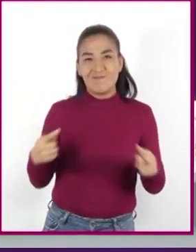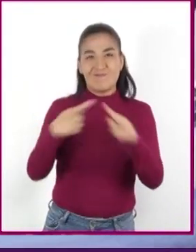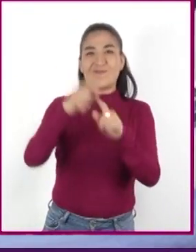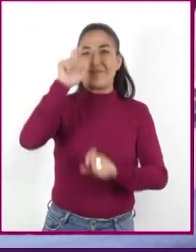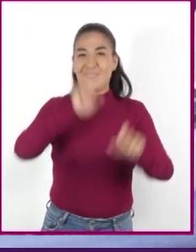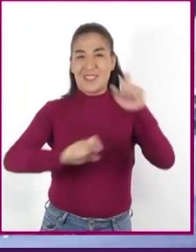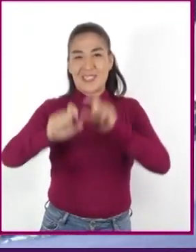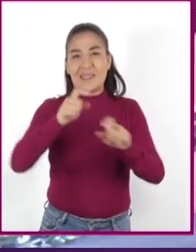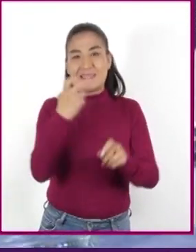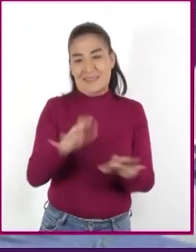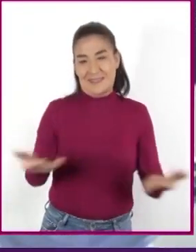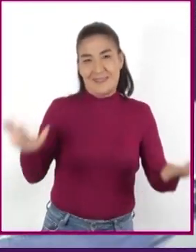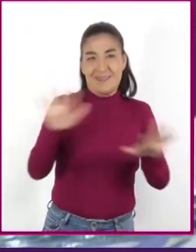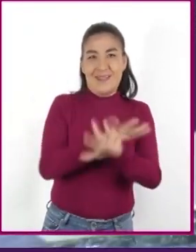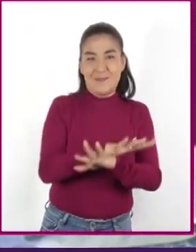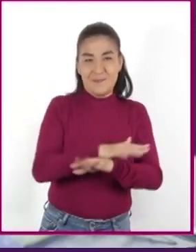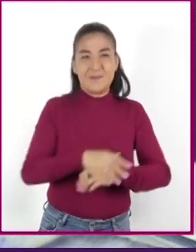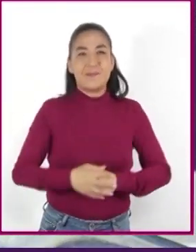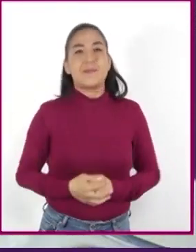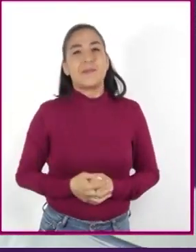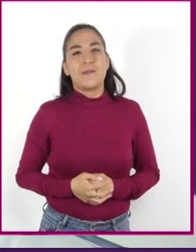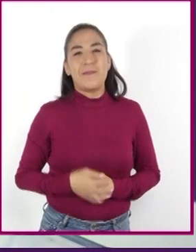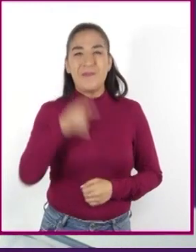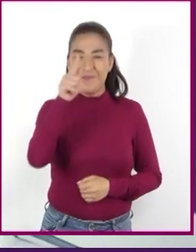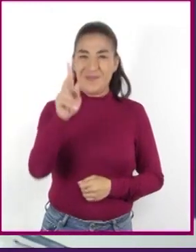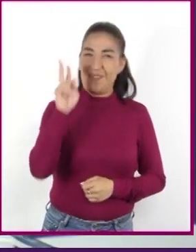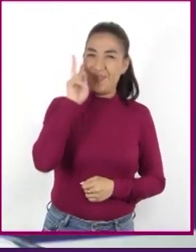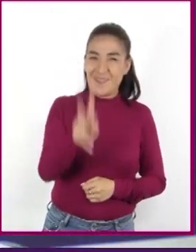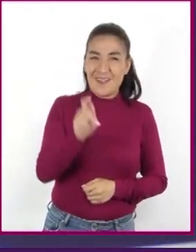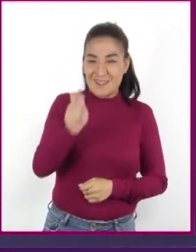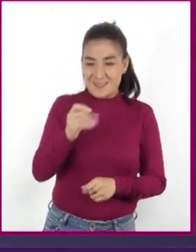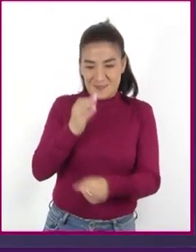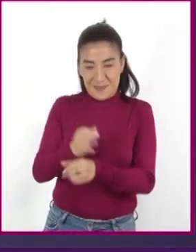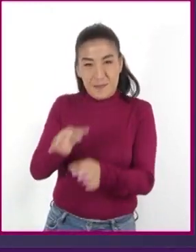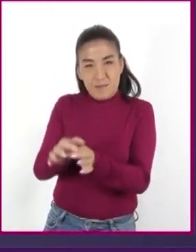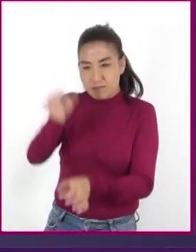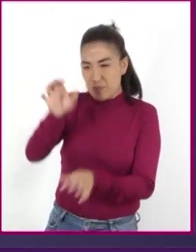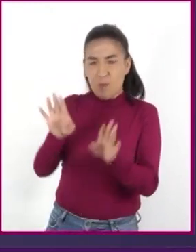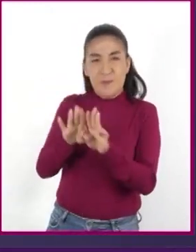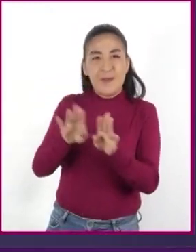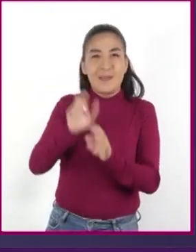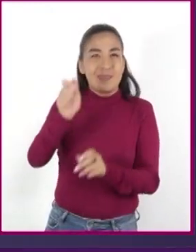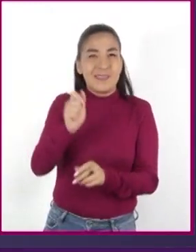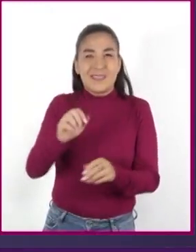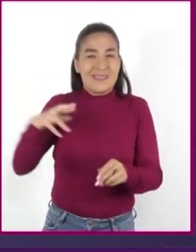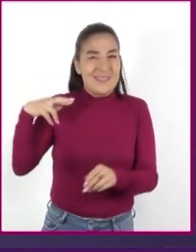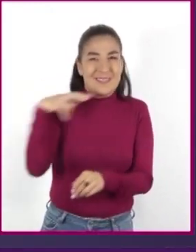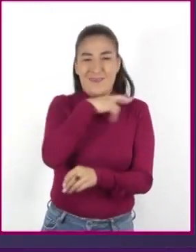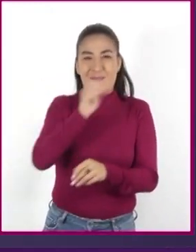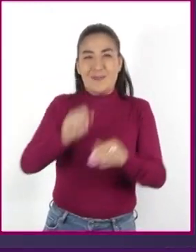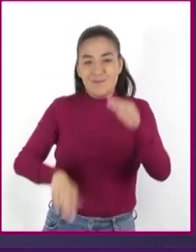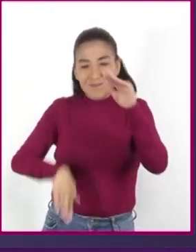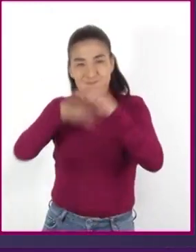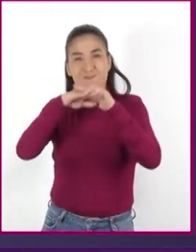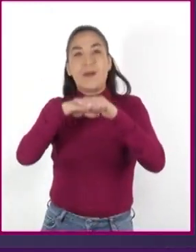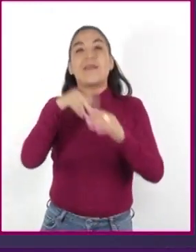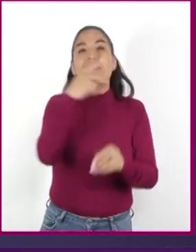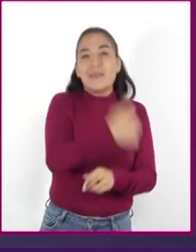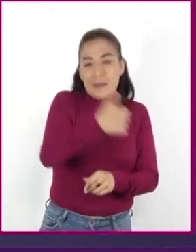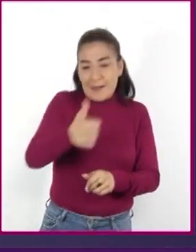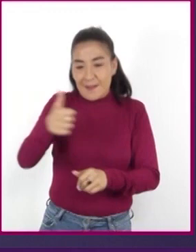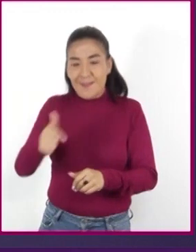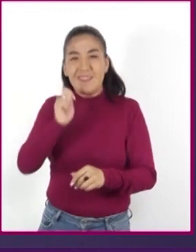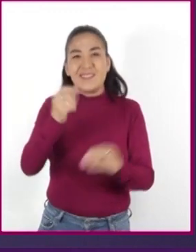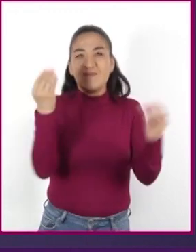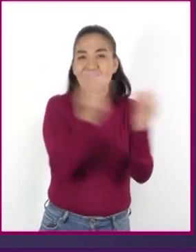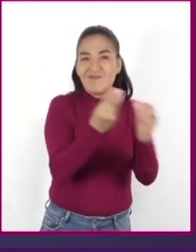originada. Como observamos, las sustancias reaccionaron bruscamente, debido a las propiedades de cada una, generando